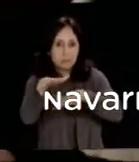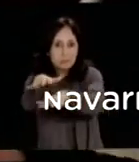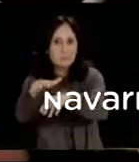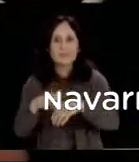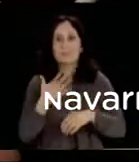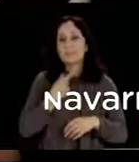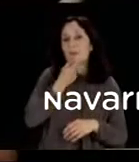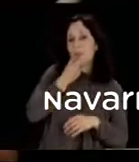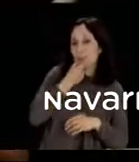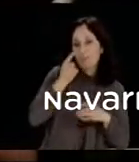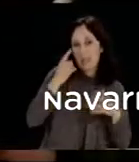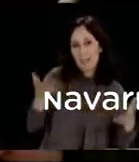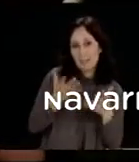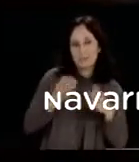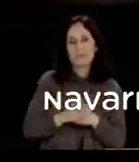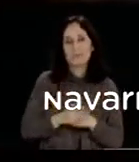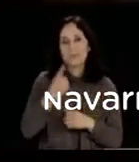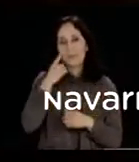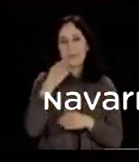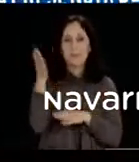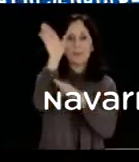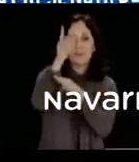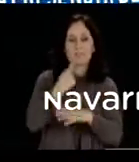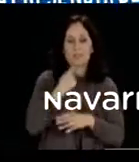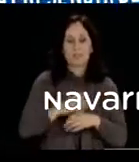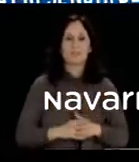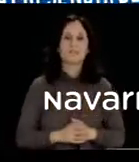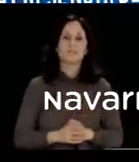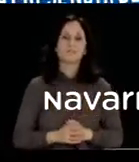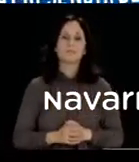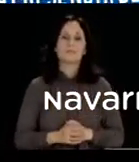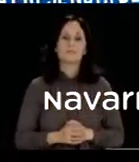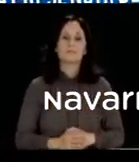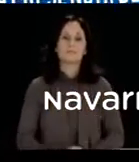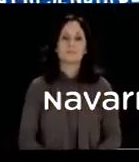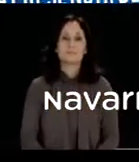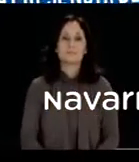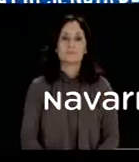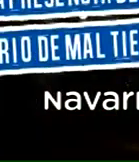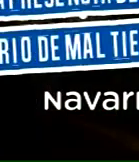animar. Ah, para animar. ¡Tarjeta roja!